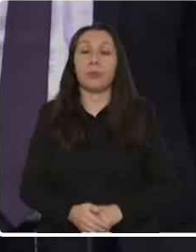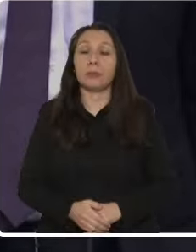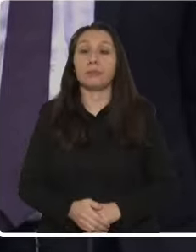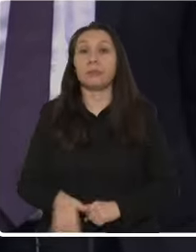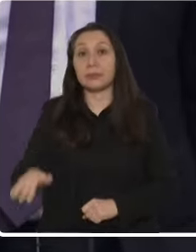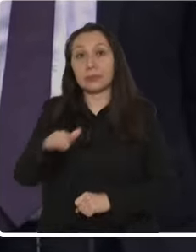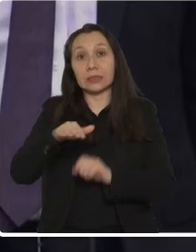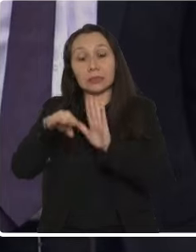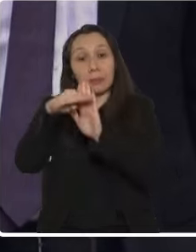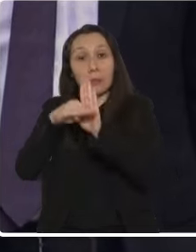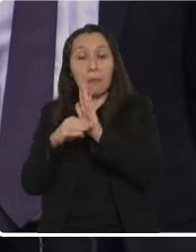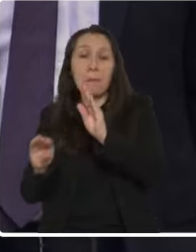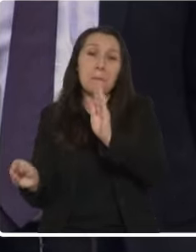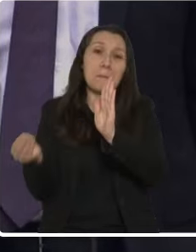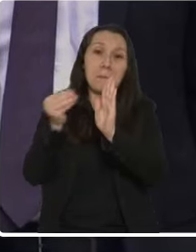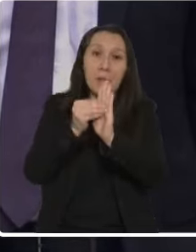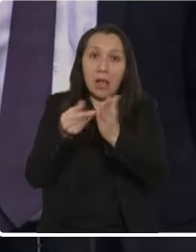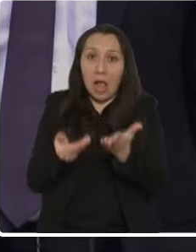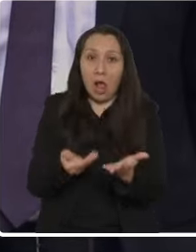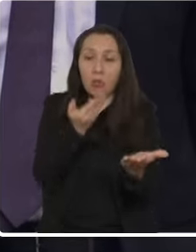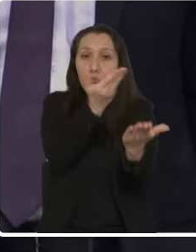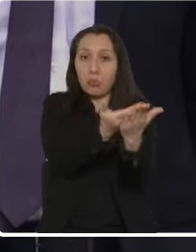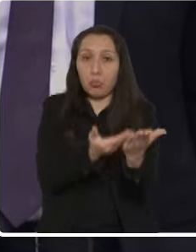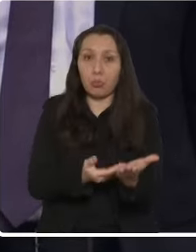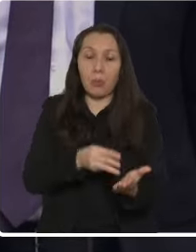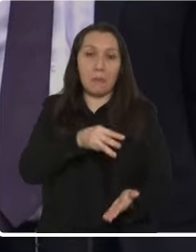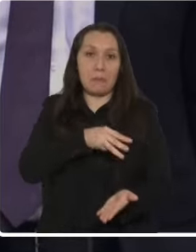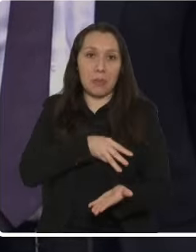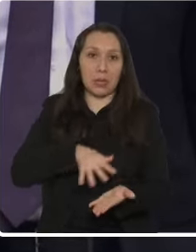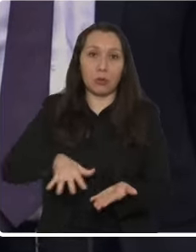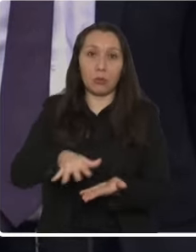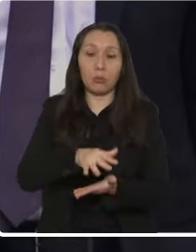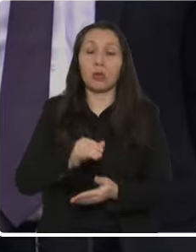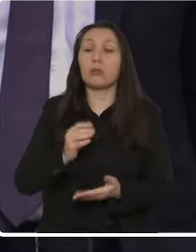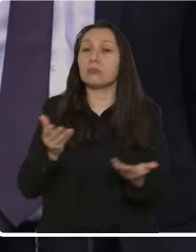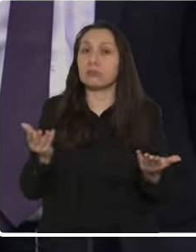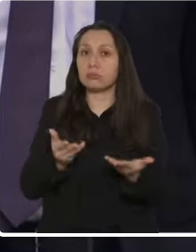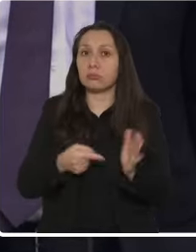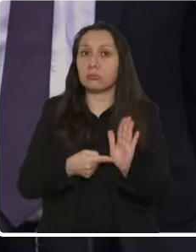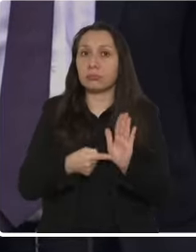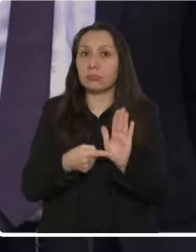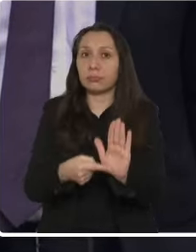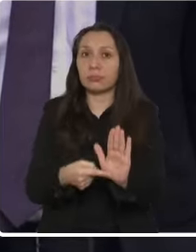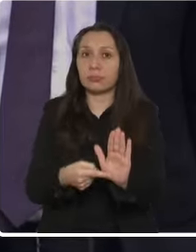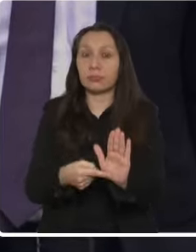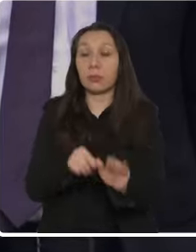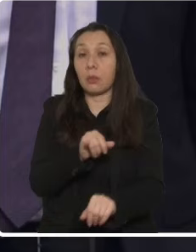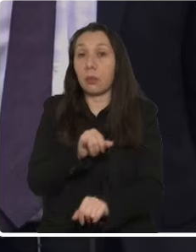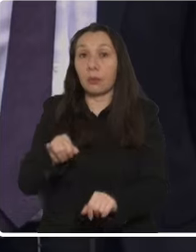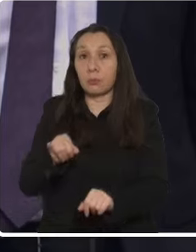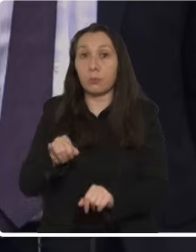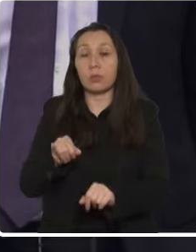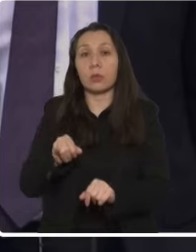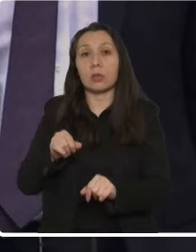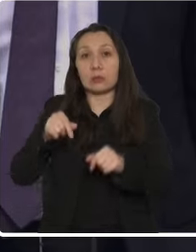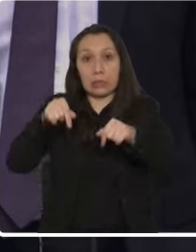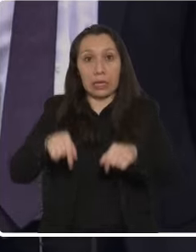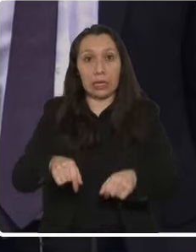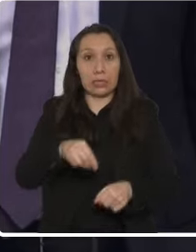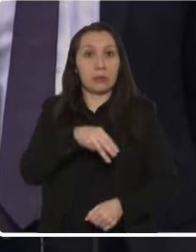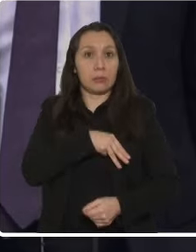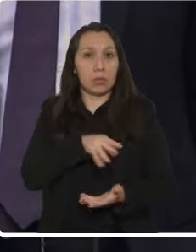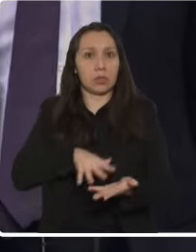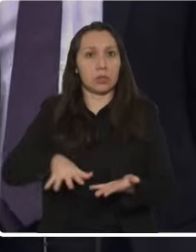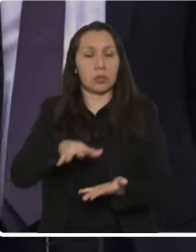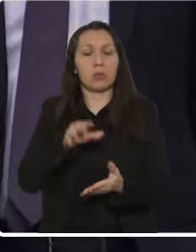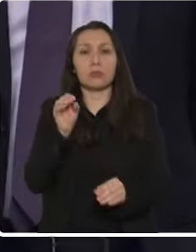caso de las medidas adicionales que estamos proponiendo para la región metropolitana, lo hacemos después de haber tenido en esta región